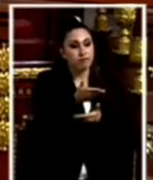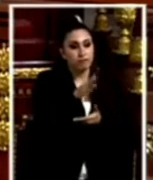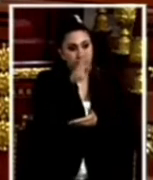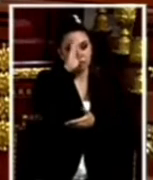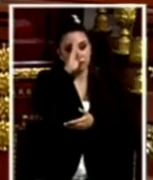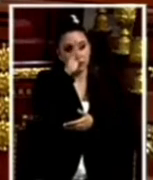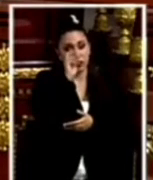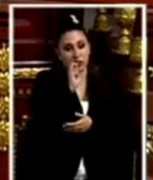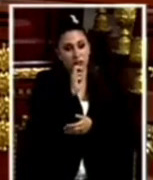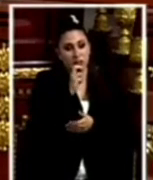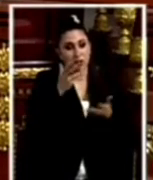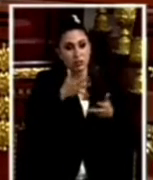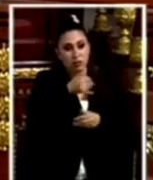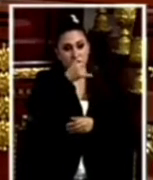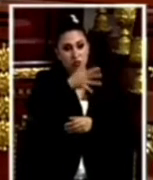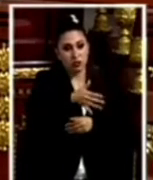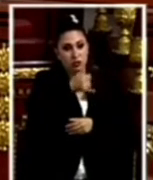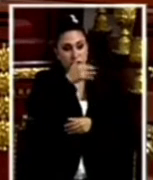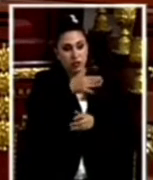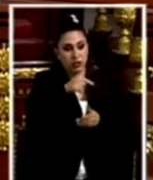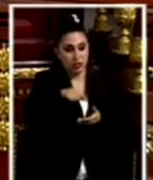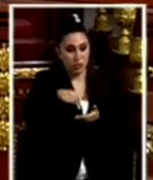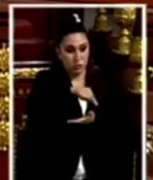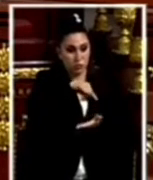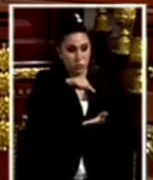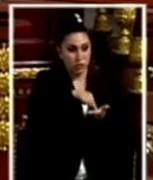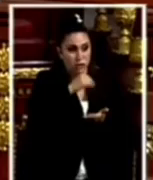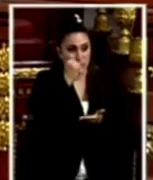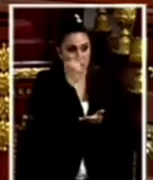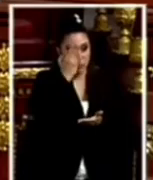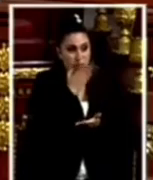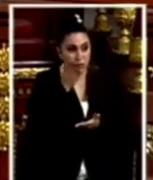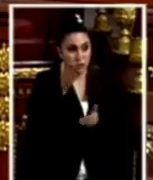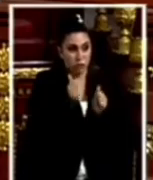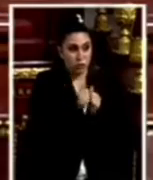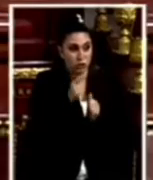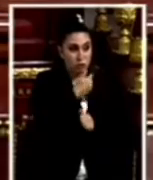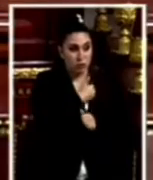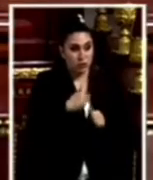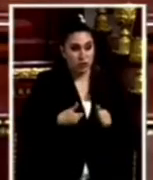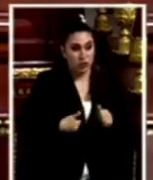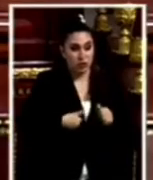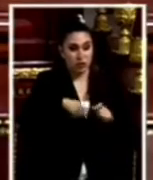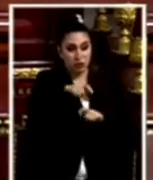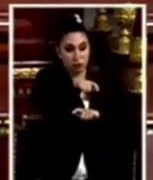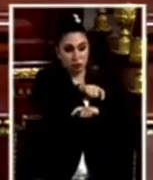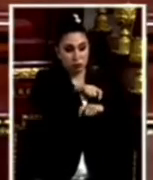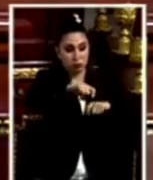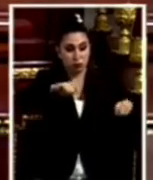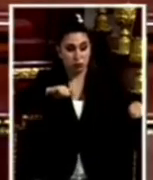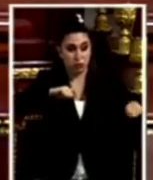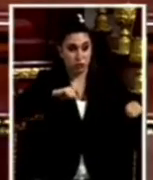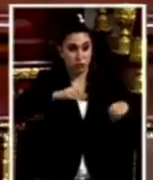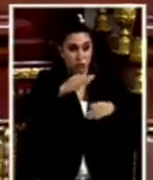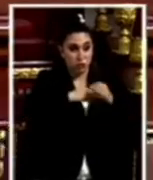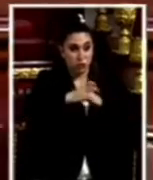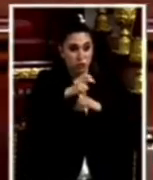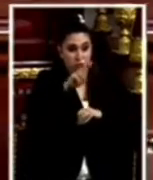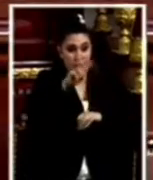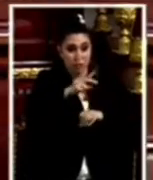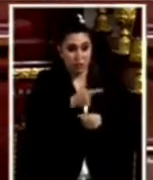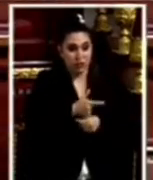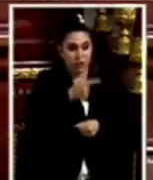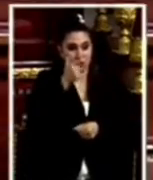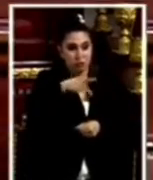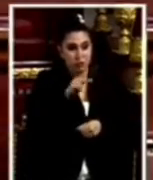violento. Romper en tribuna la imagen del presidente es un asunto muy grave y